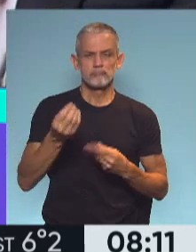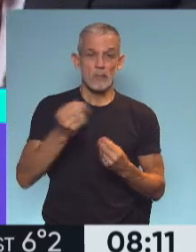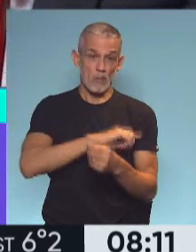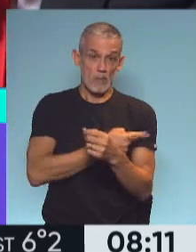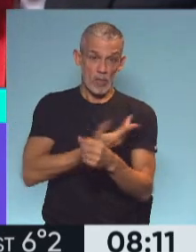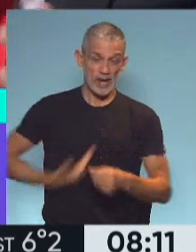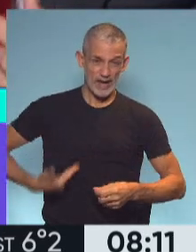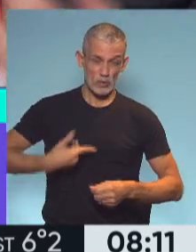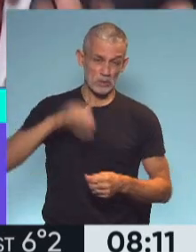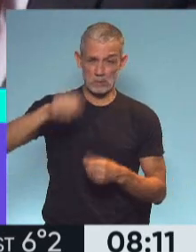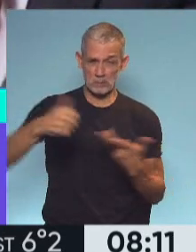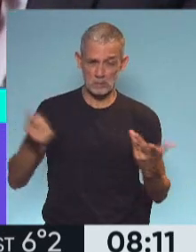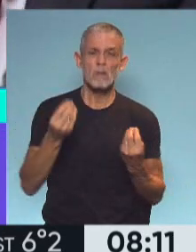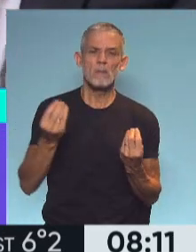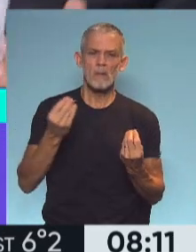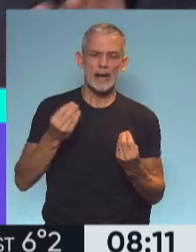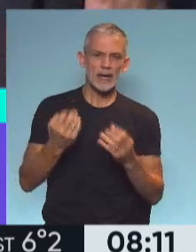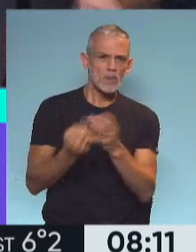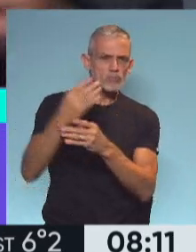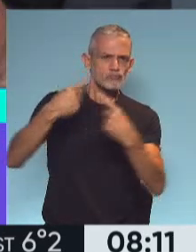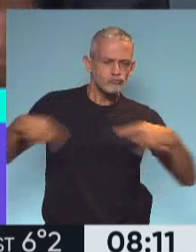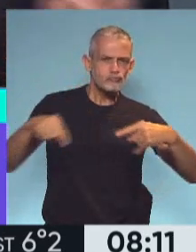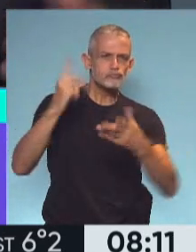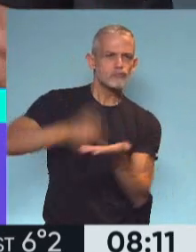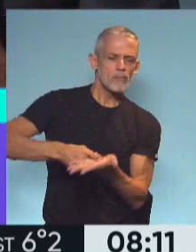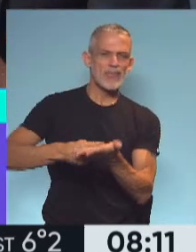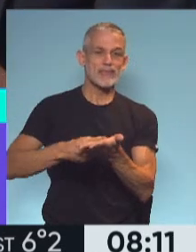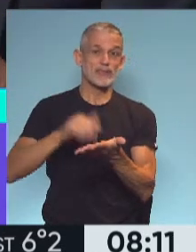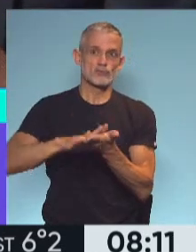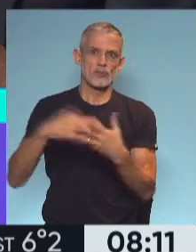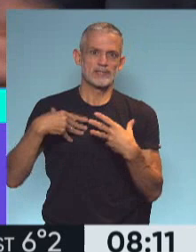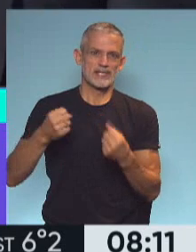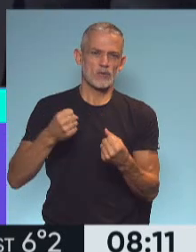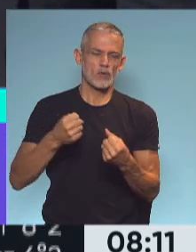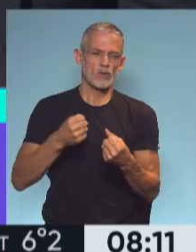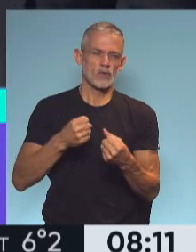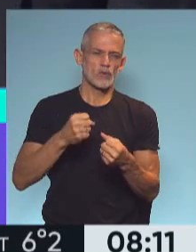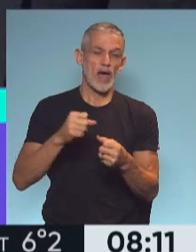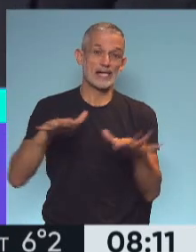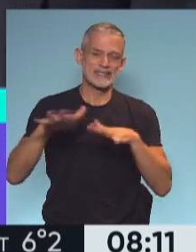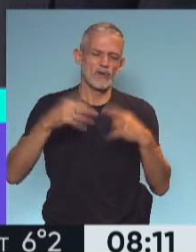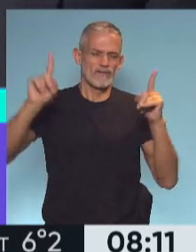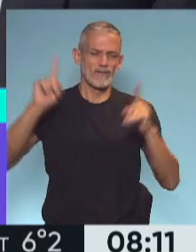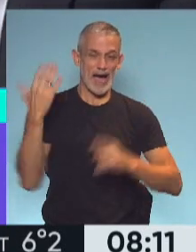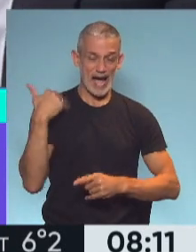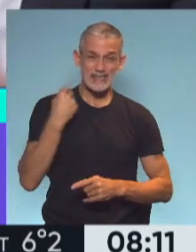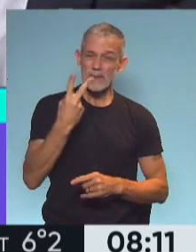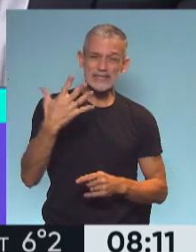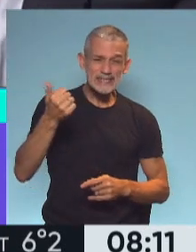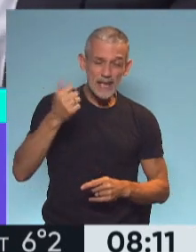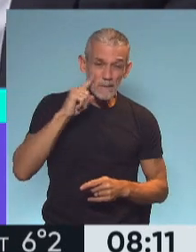Poder Ejecutivo para dictar medidas sanitarias en el marco de una situación excepcional. Insisto, ayer 26.000